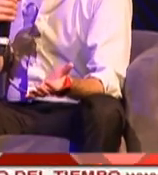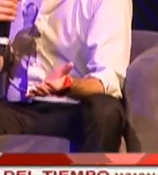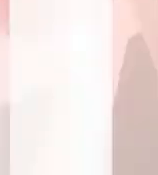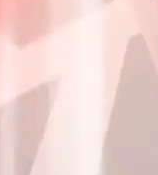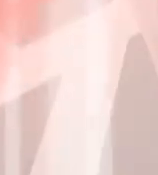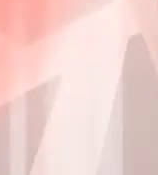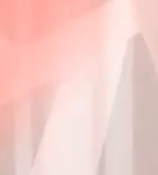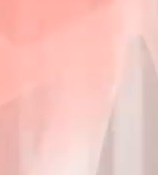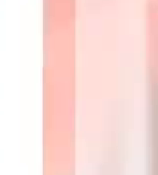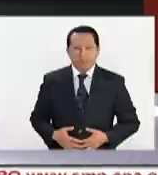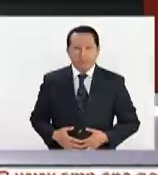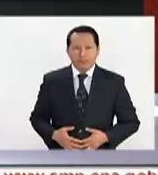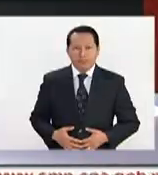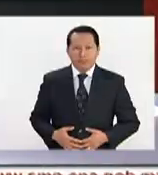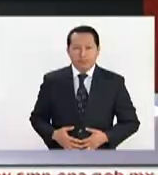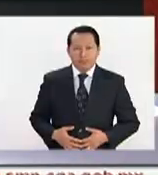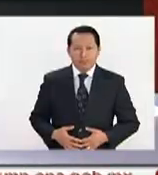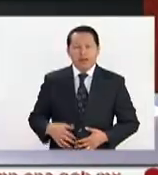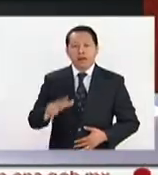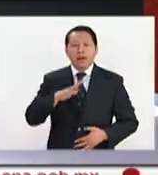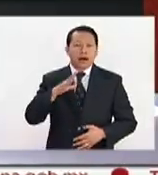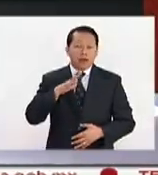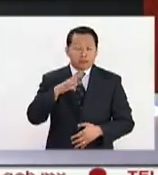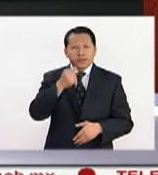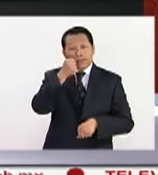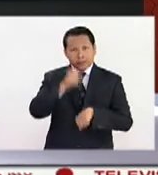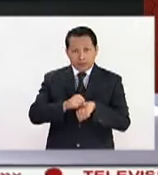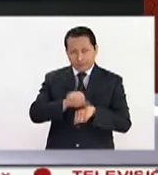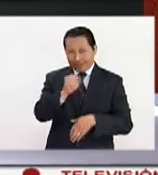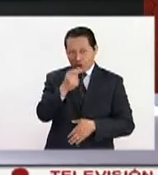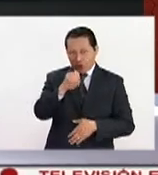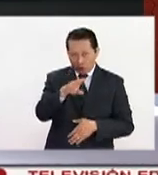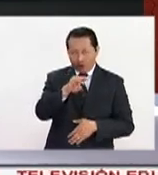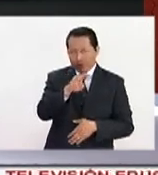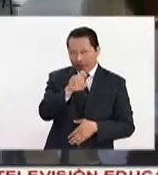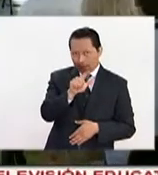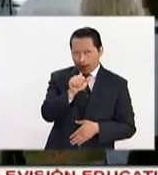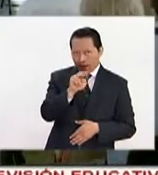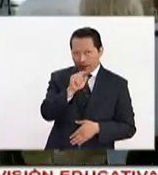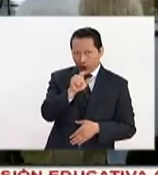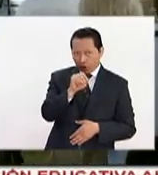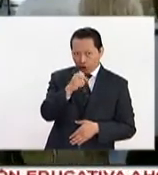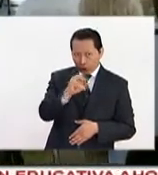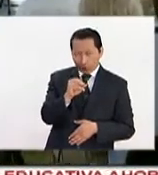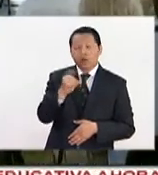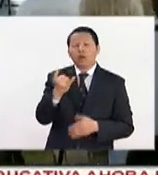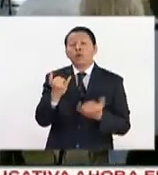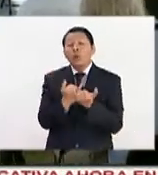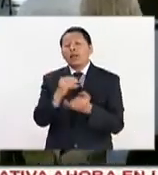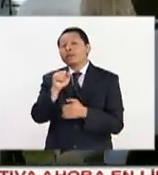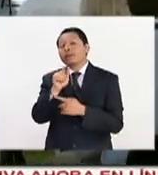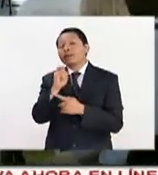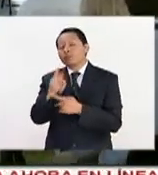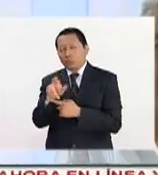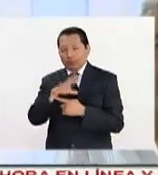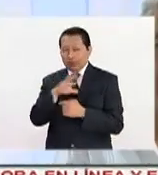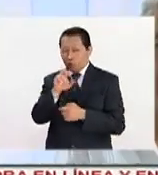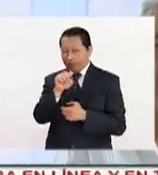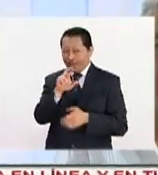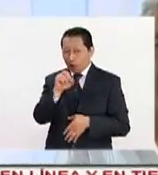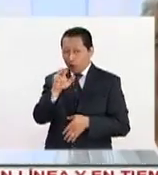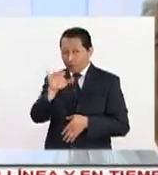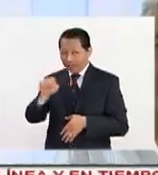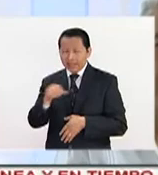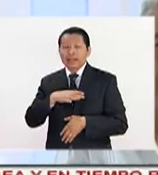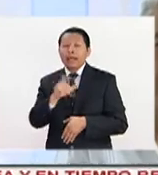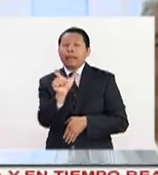humanidad. Los secretarios de Gobernación, Miguel Ángel Osorio Chong, y de SEDATU, Rosario Robles, entregaron las primeras